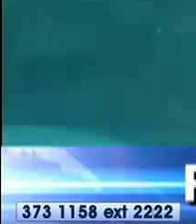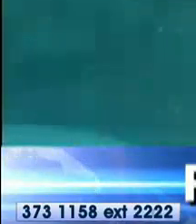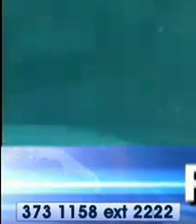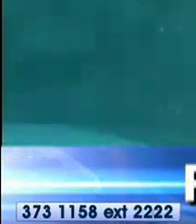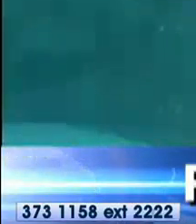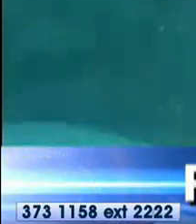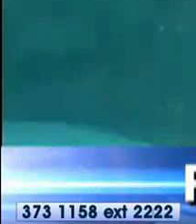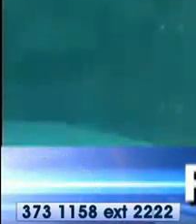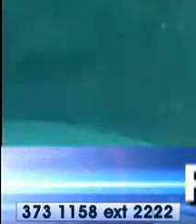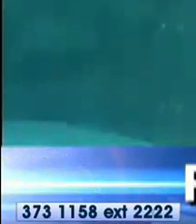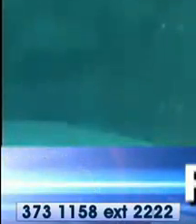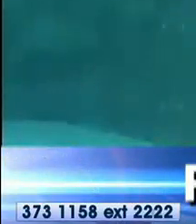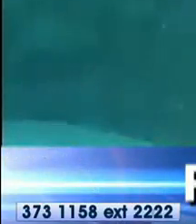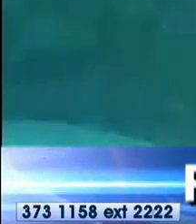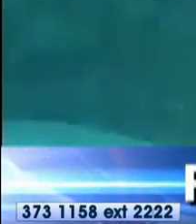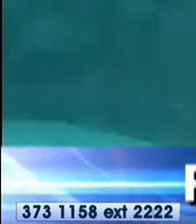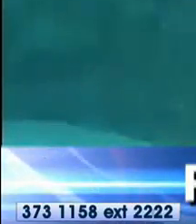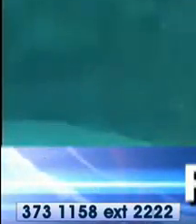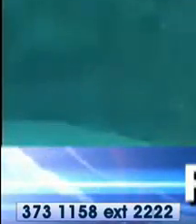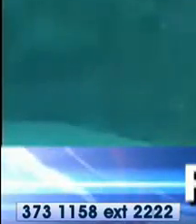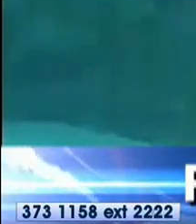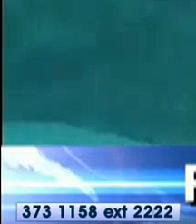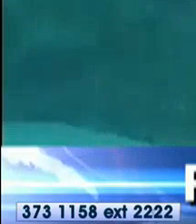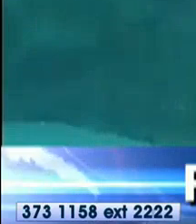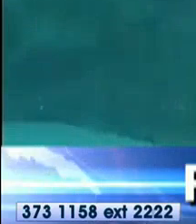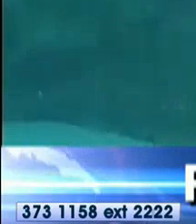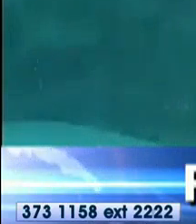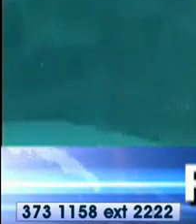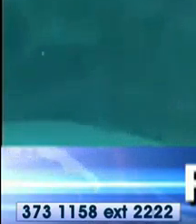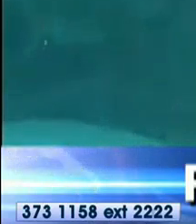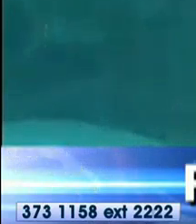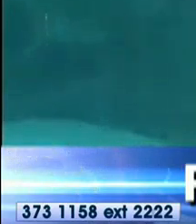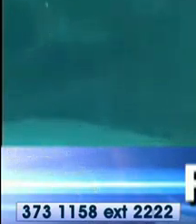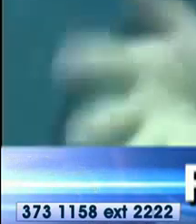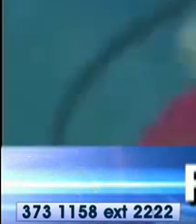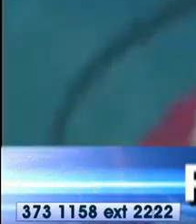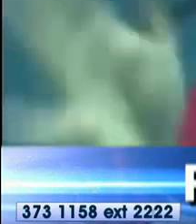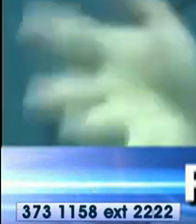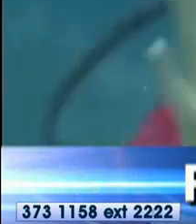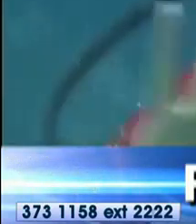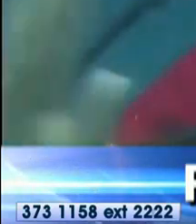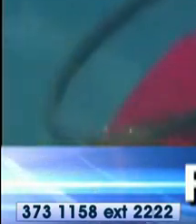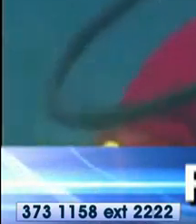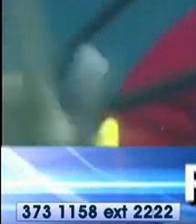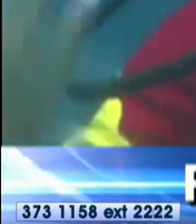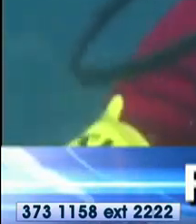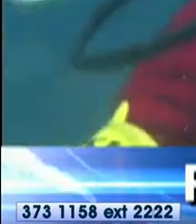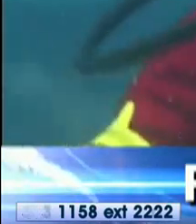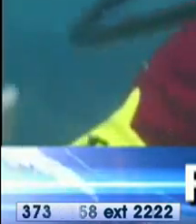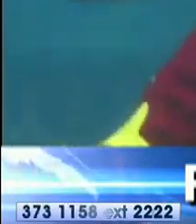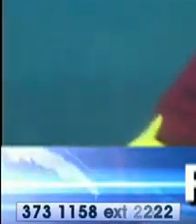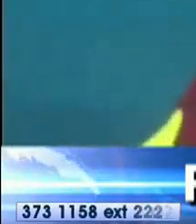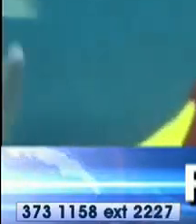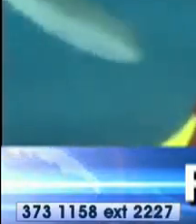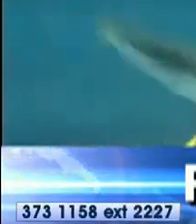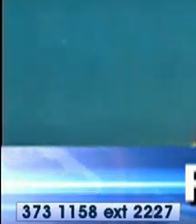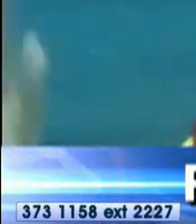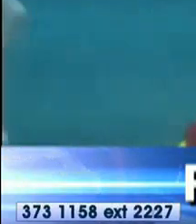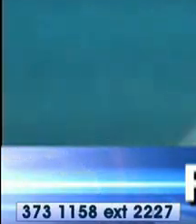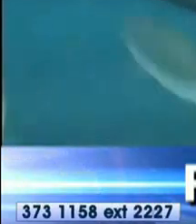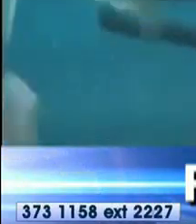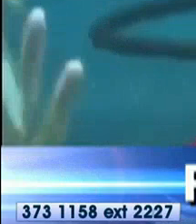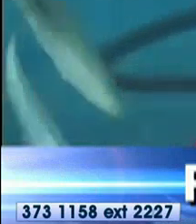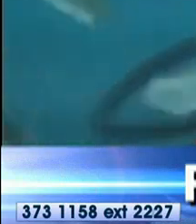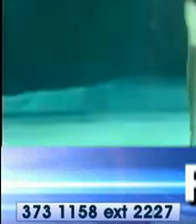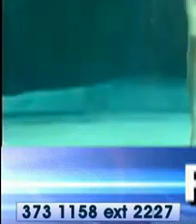Además, a pocos días de Navidad, Papá Noel, se da tiempo para bucear en un